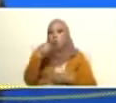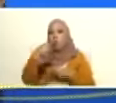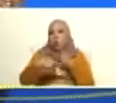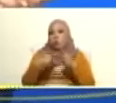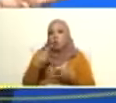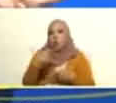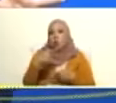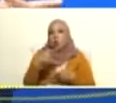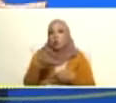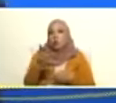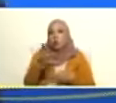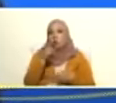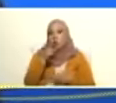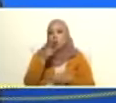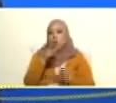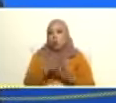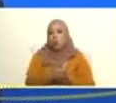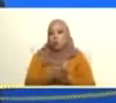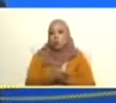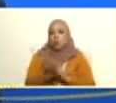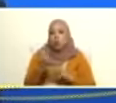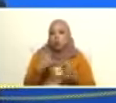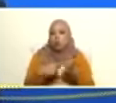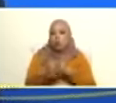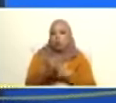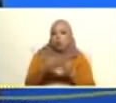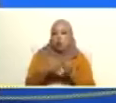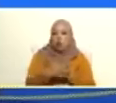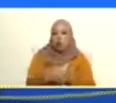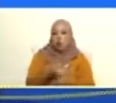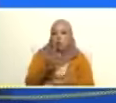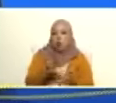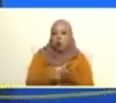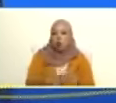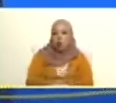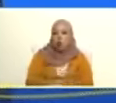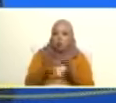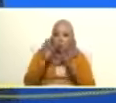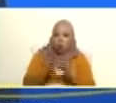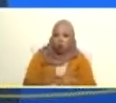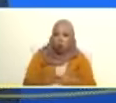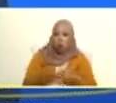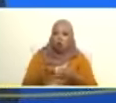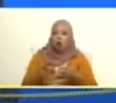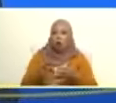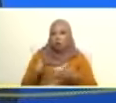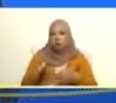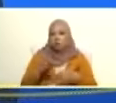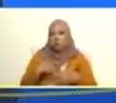de estos que vienen por contrabando. Comprobado, está comprobado científicamente.